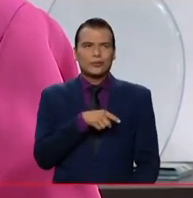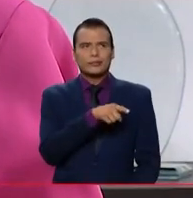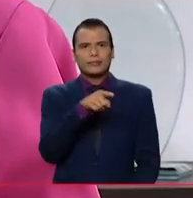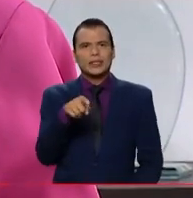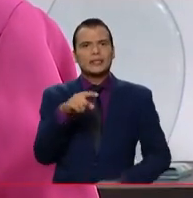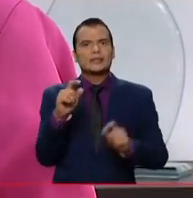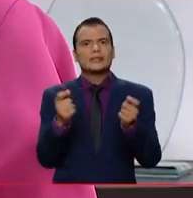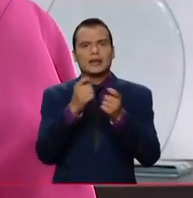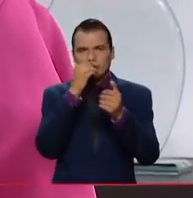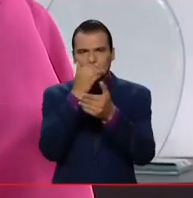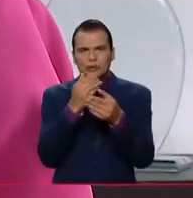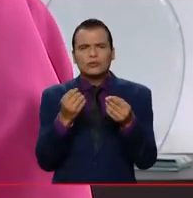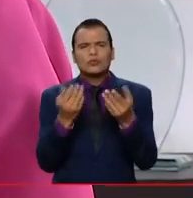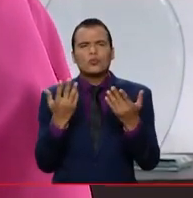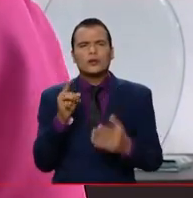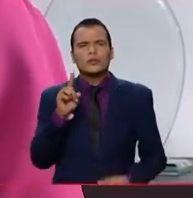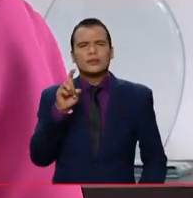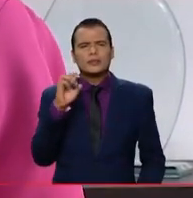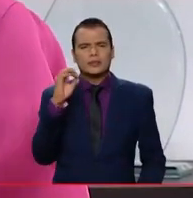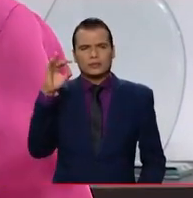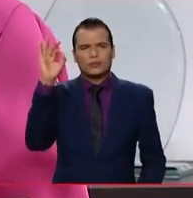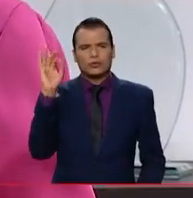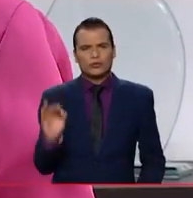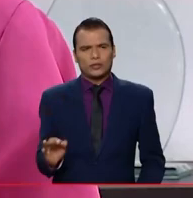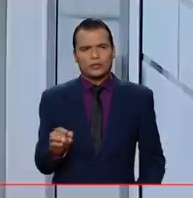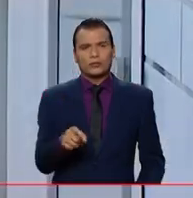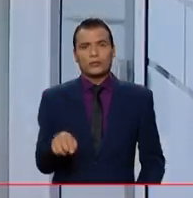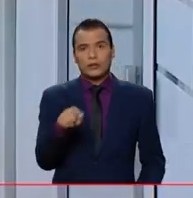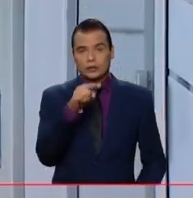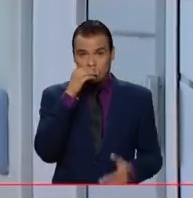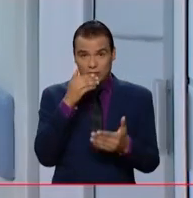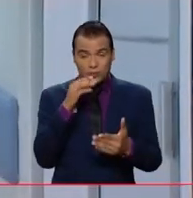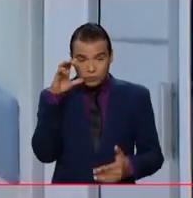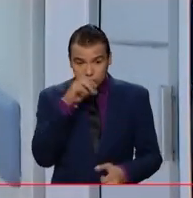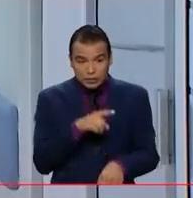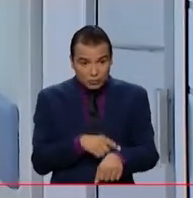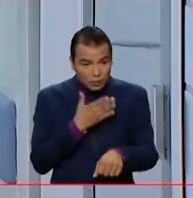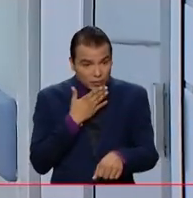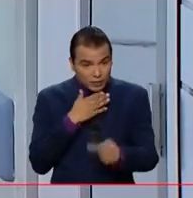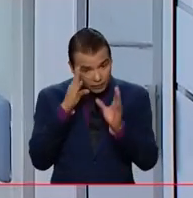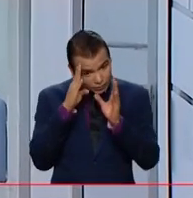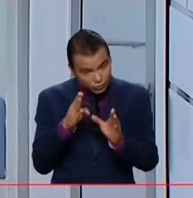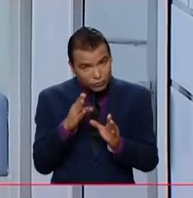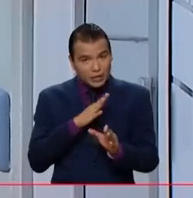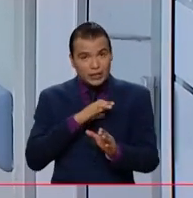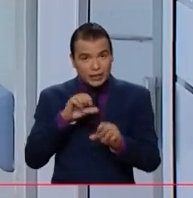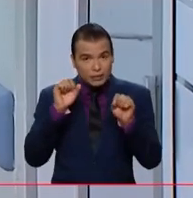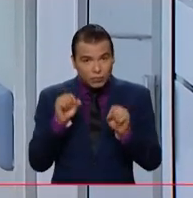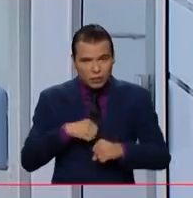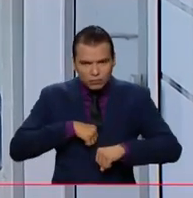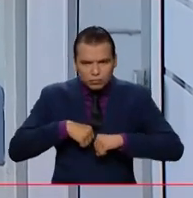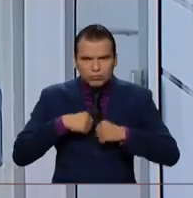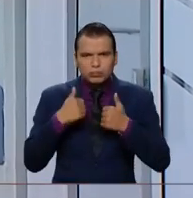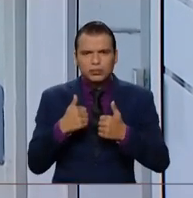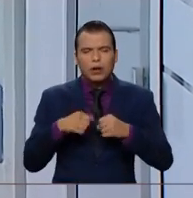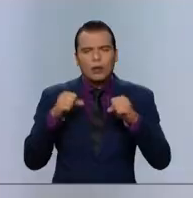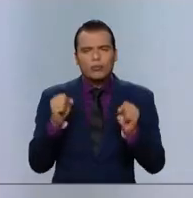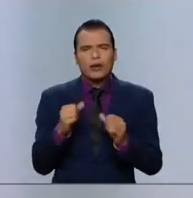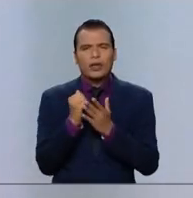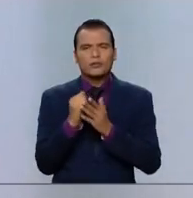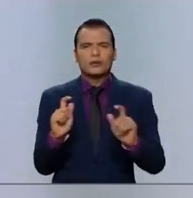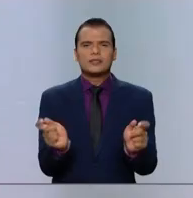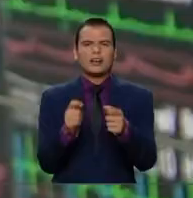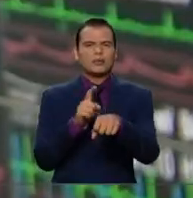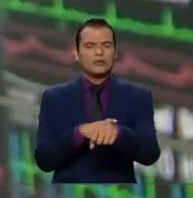infantil diagnosticado a tiempo tempranamente puede superar el 80%. En países de mayores ingresos la